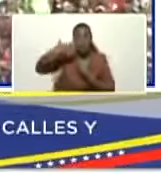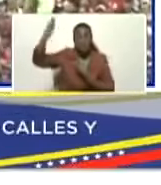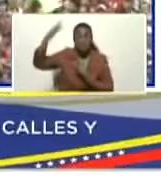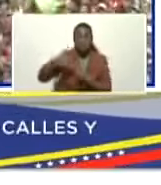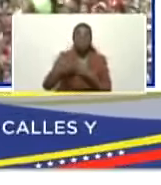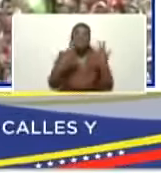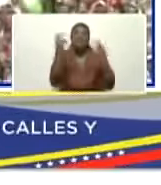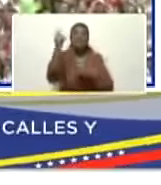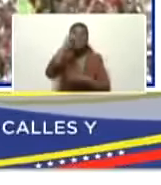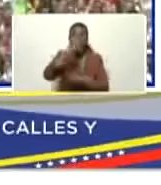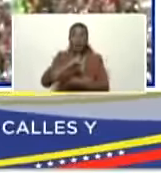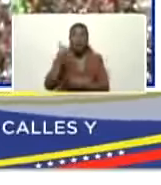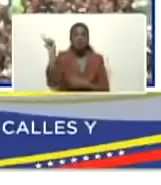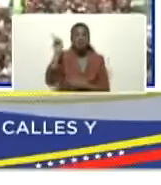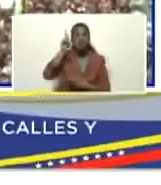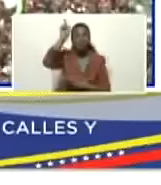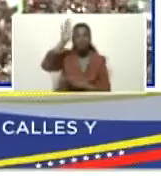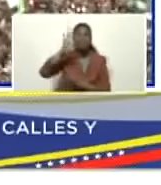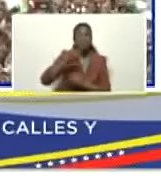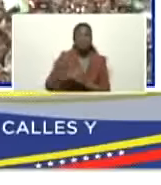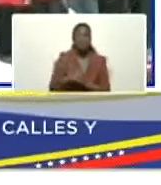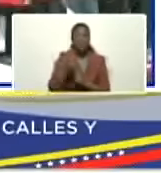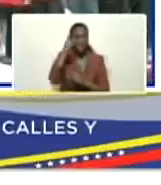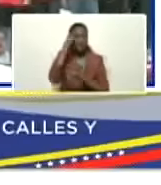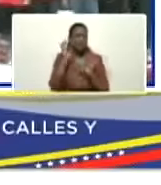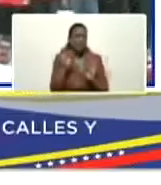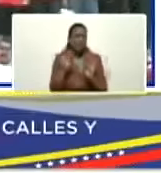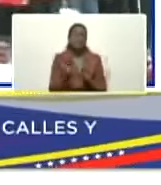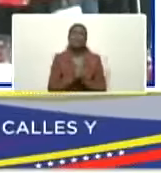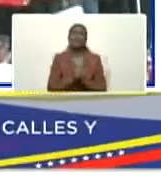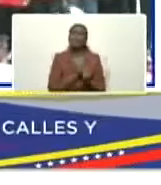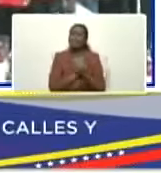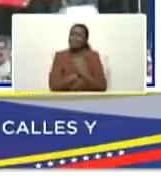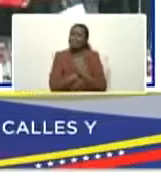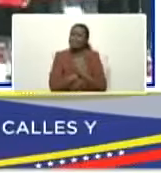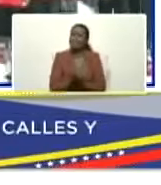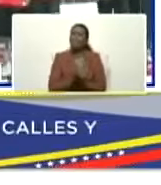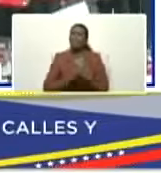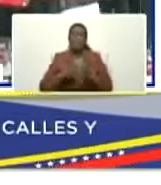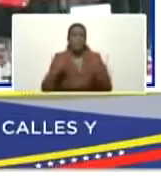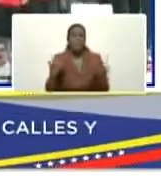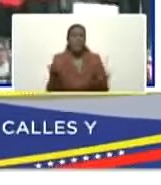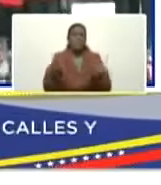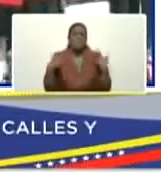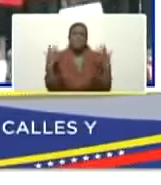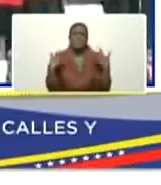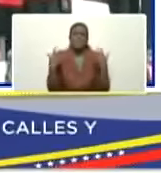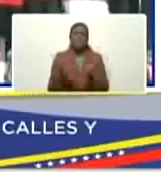70 años de nuestro comandante Chávez. Y ese día vamos a ir con el corazón latiendo de emoción.